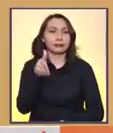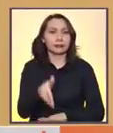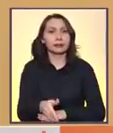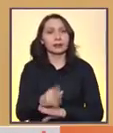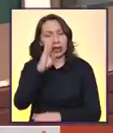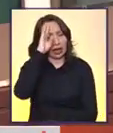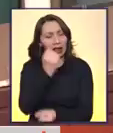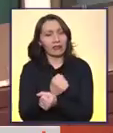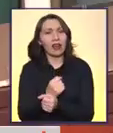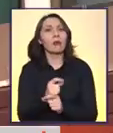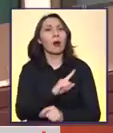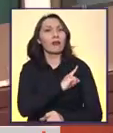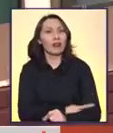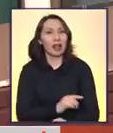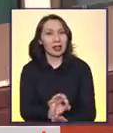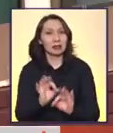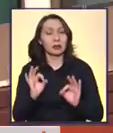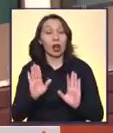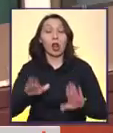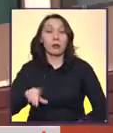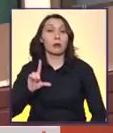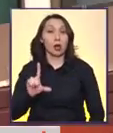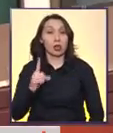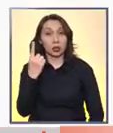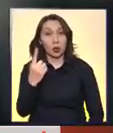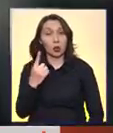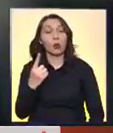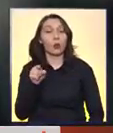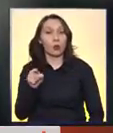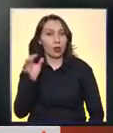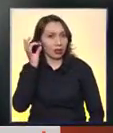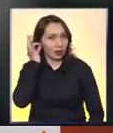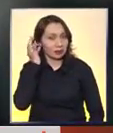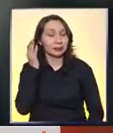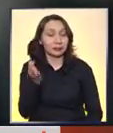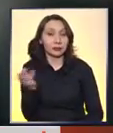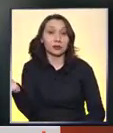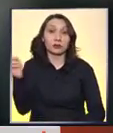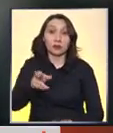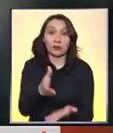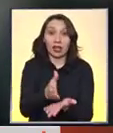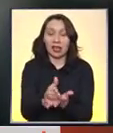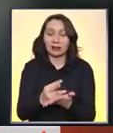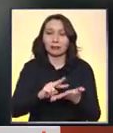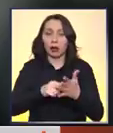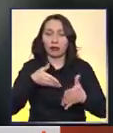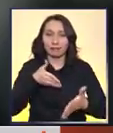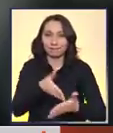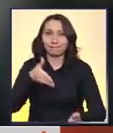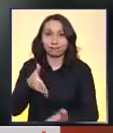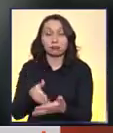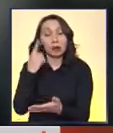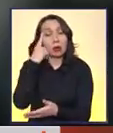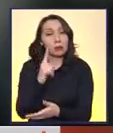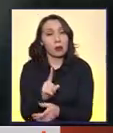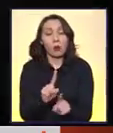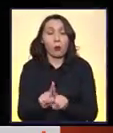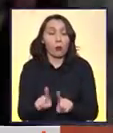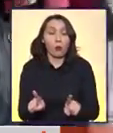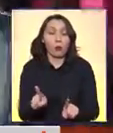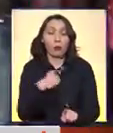de carabineros. Lo mismo en el Liceo 1, Javier Acarrera. Un regreso a clases obstaculizado que, sin embargo, no todos